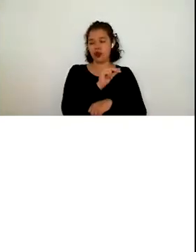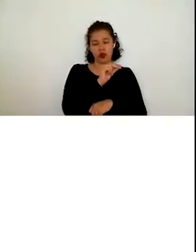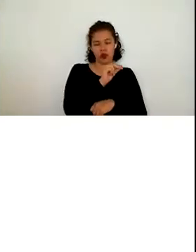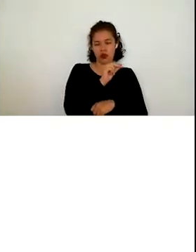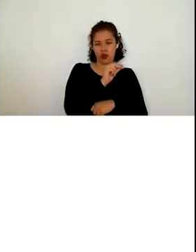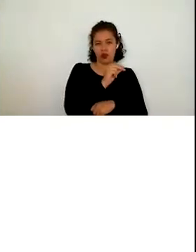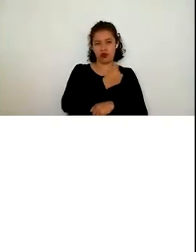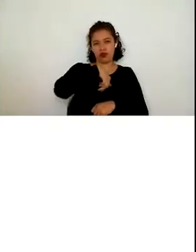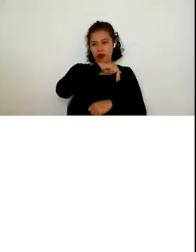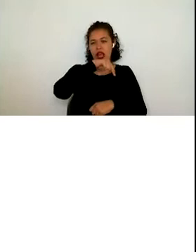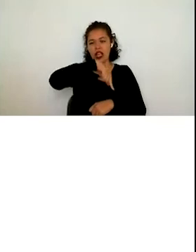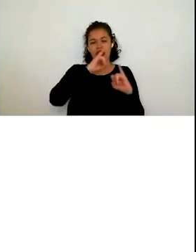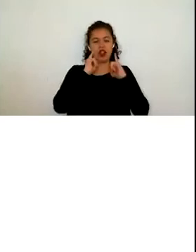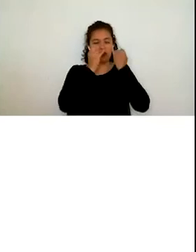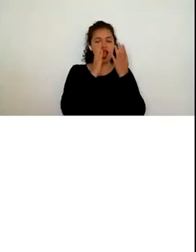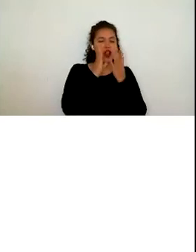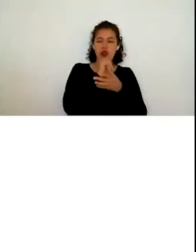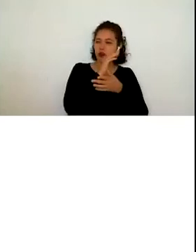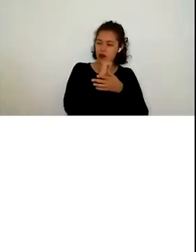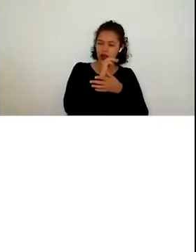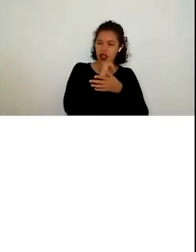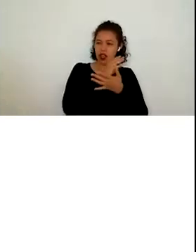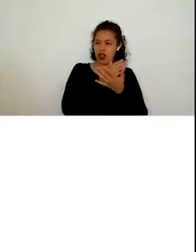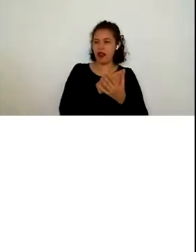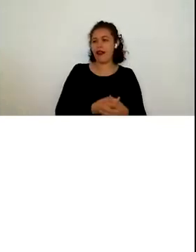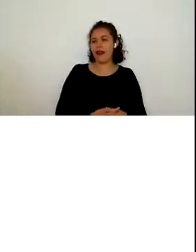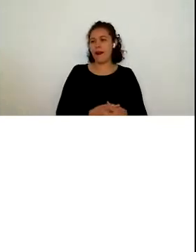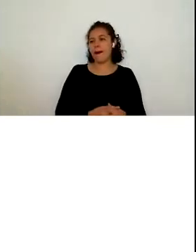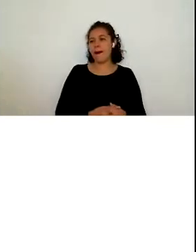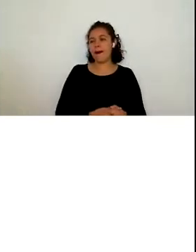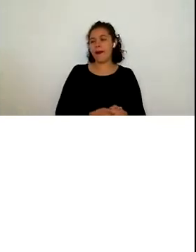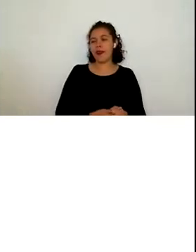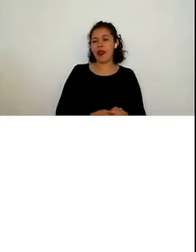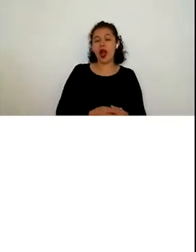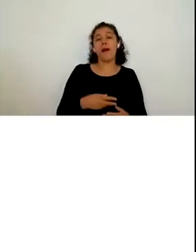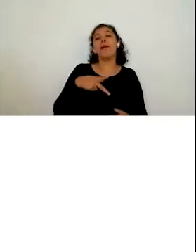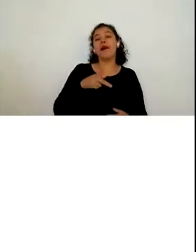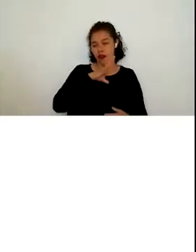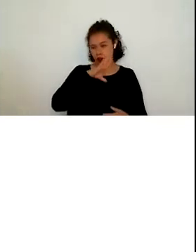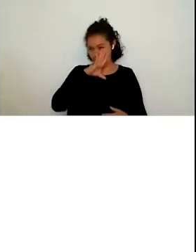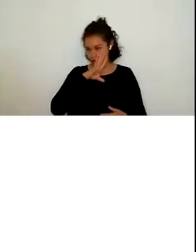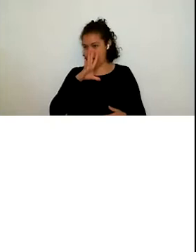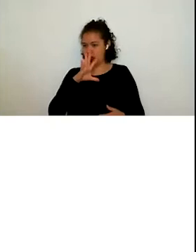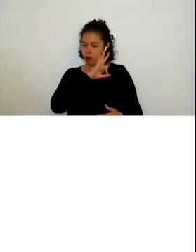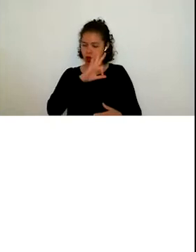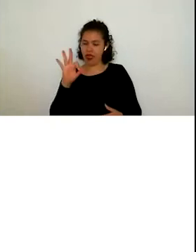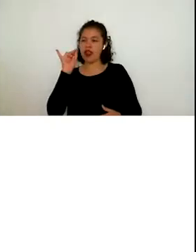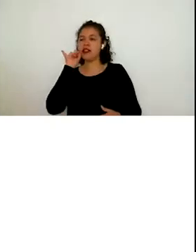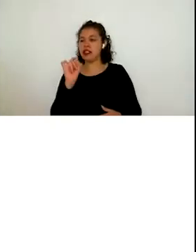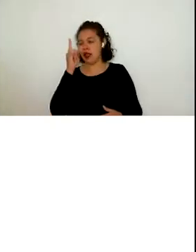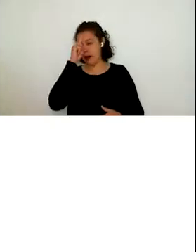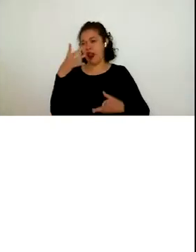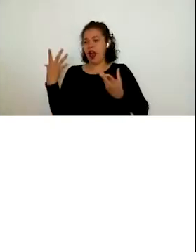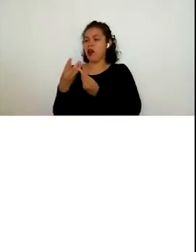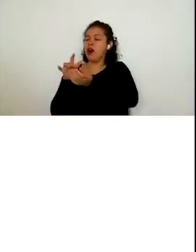persona que esté actuando mal en contra de la institución. Sin embargo, sí tiene facultades de coadyuvar